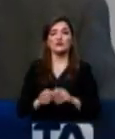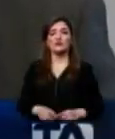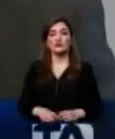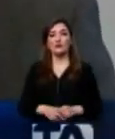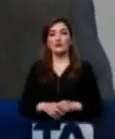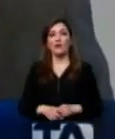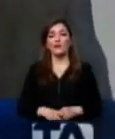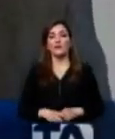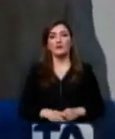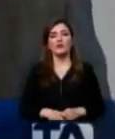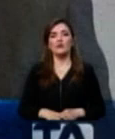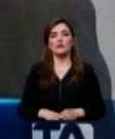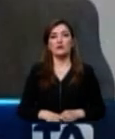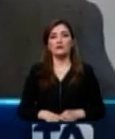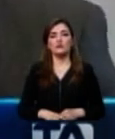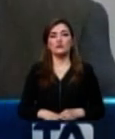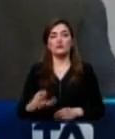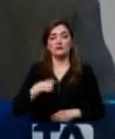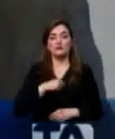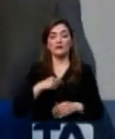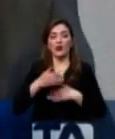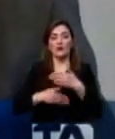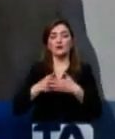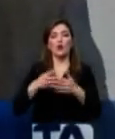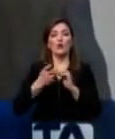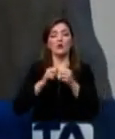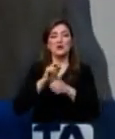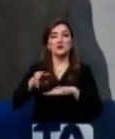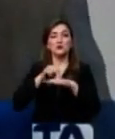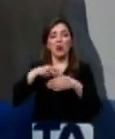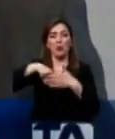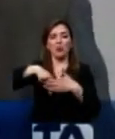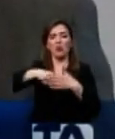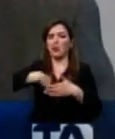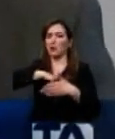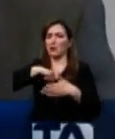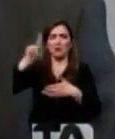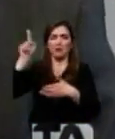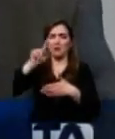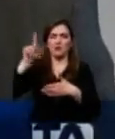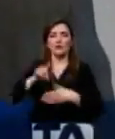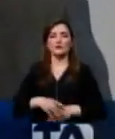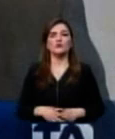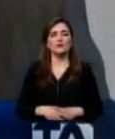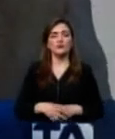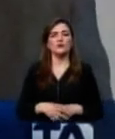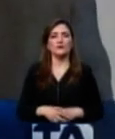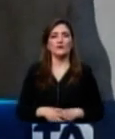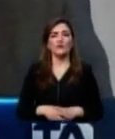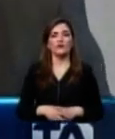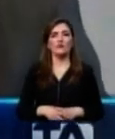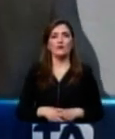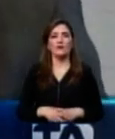para obstaculizar el avance en las soluciones de los problemas nacionales y no estamos tampoco para provocar